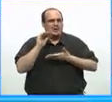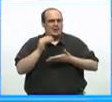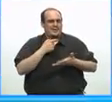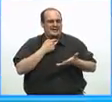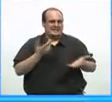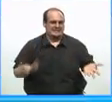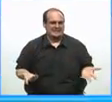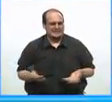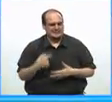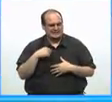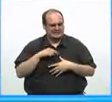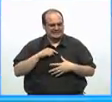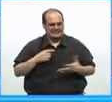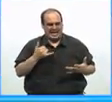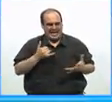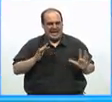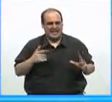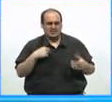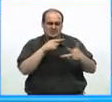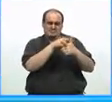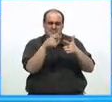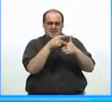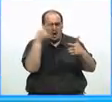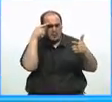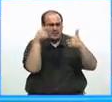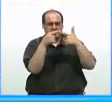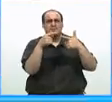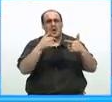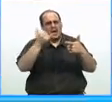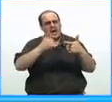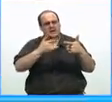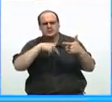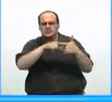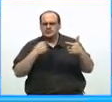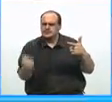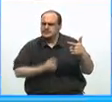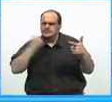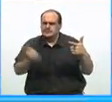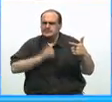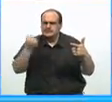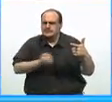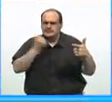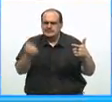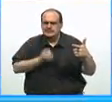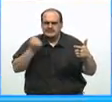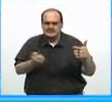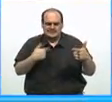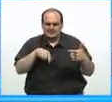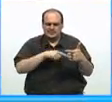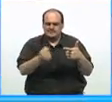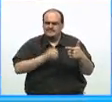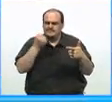que tenemos esos dos objetivos por delante y Y como te digo lo vamos a pelear hasta el final los dos y intentaremos